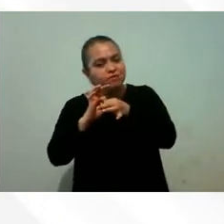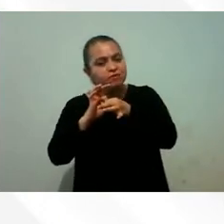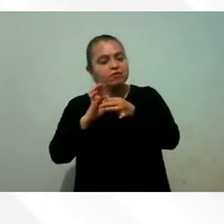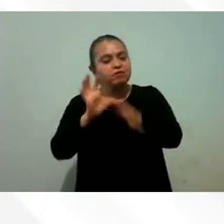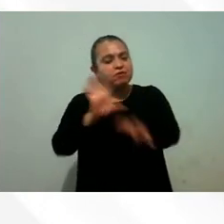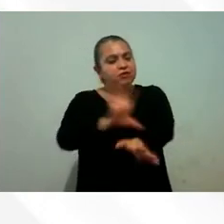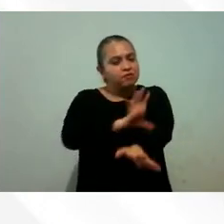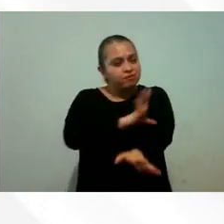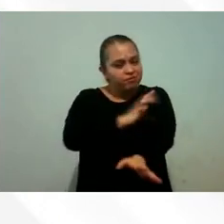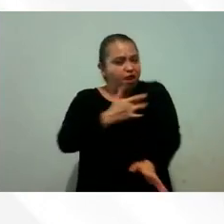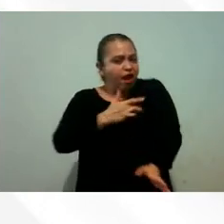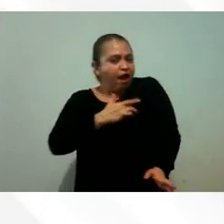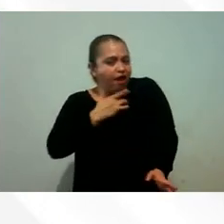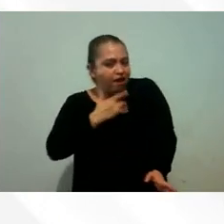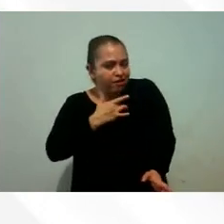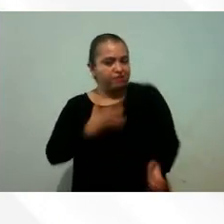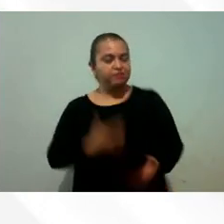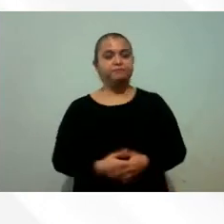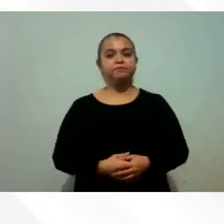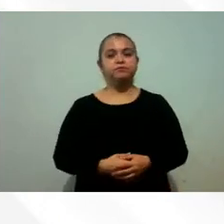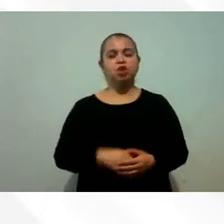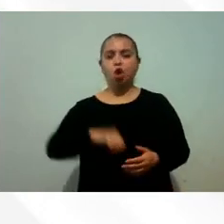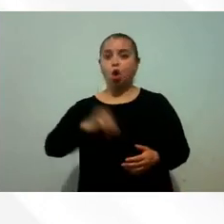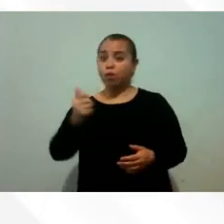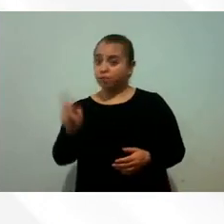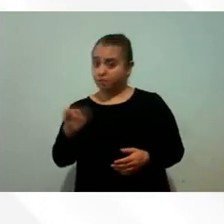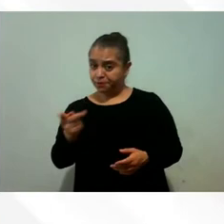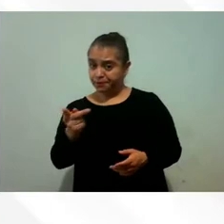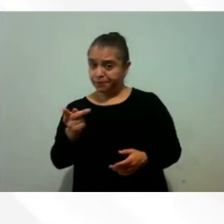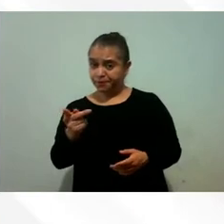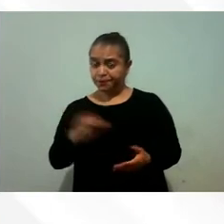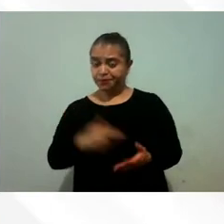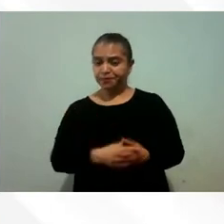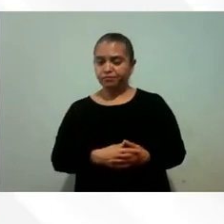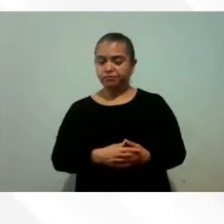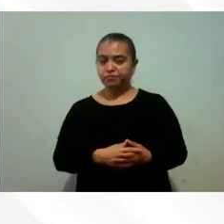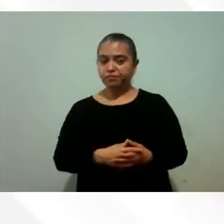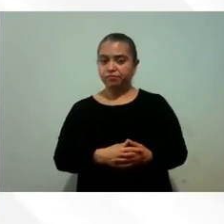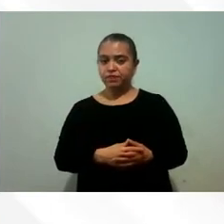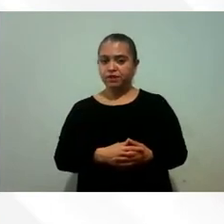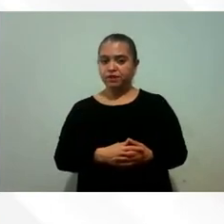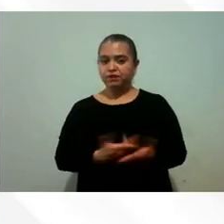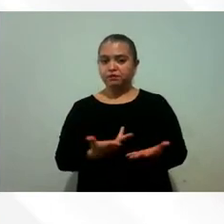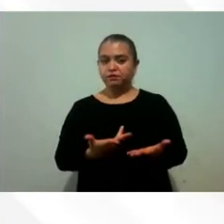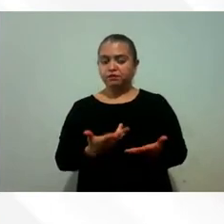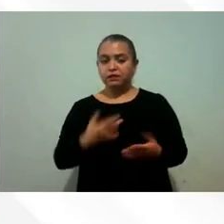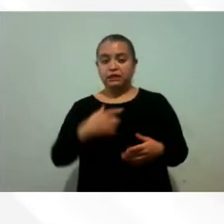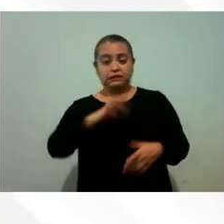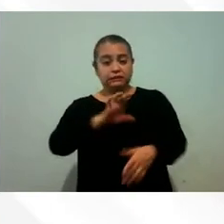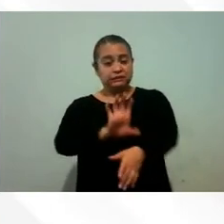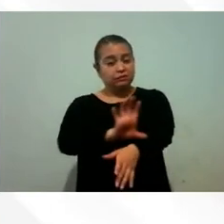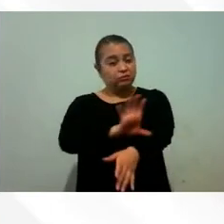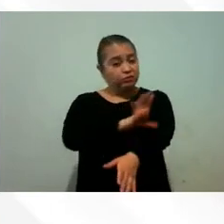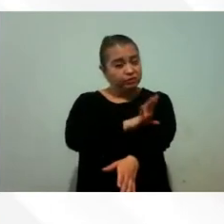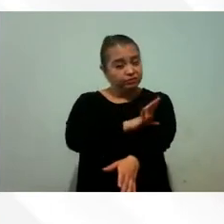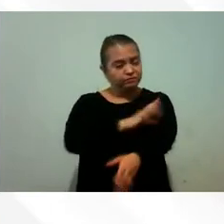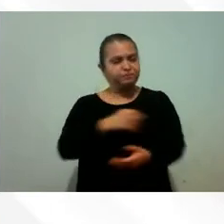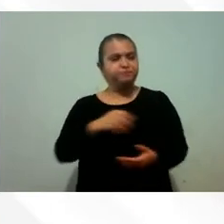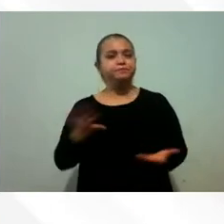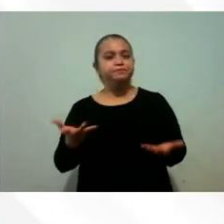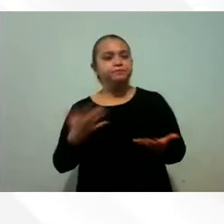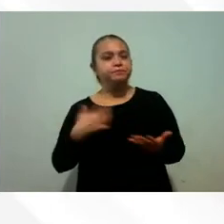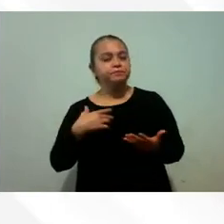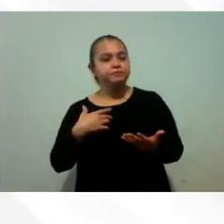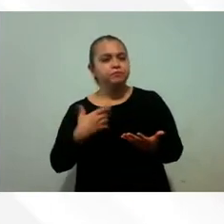Y bueno, yo les quiero hacer otra pregunta, ¿no?, sobre respecto a las emociones. ¿Cómo es que las emociones se